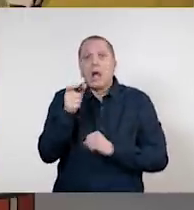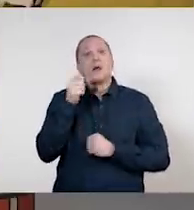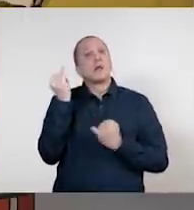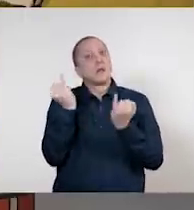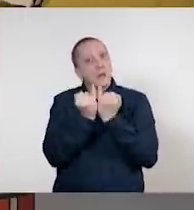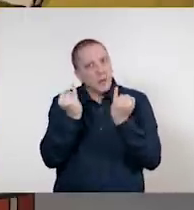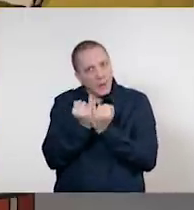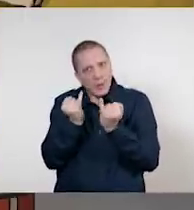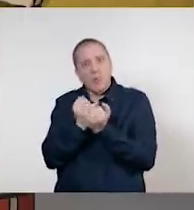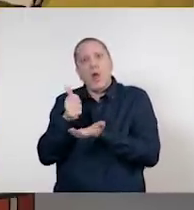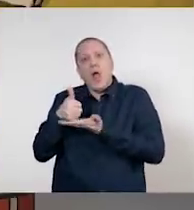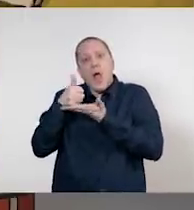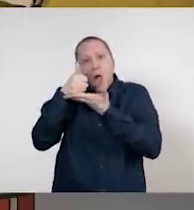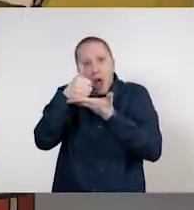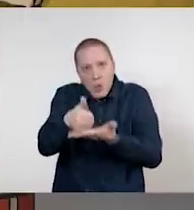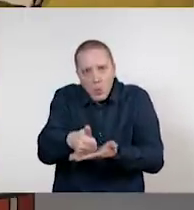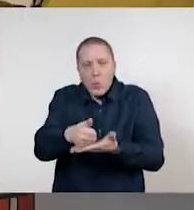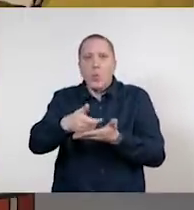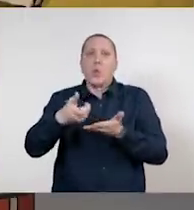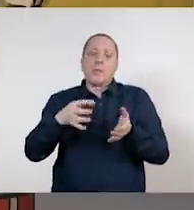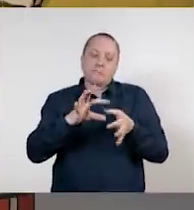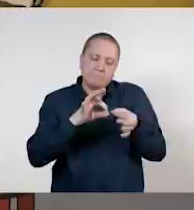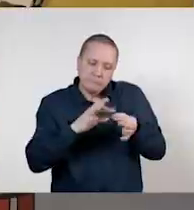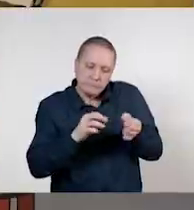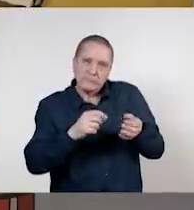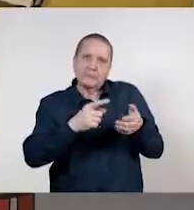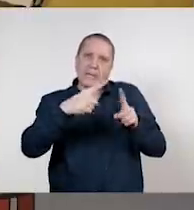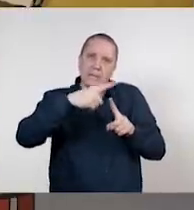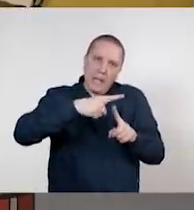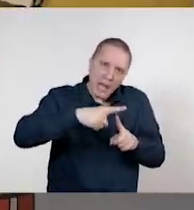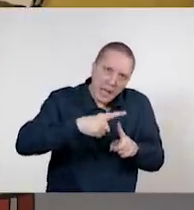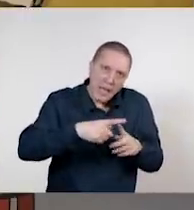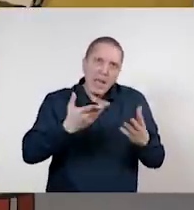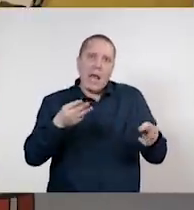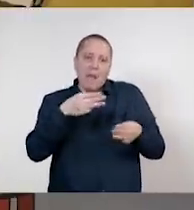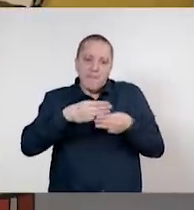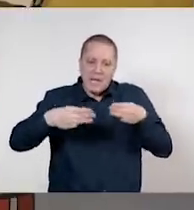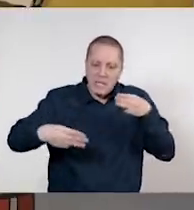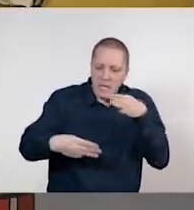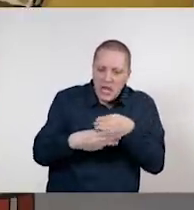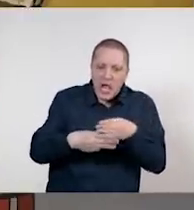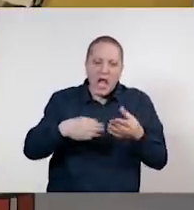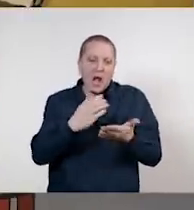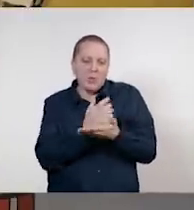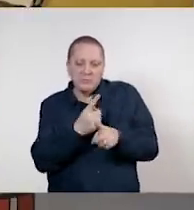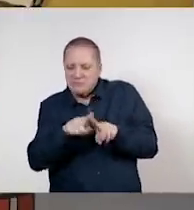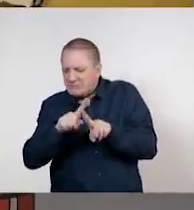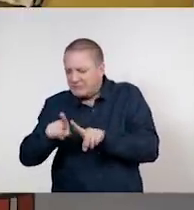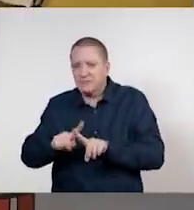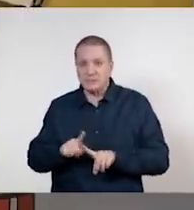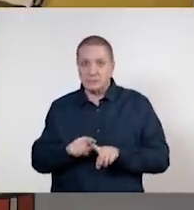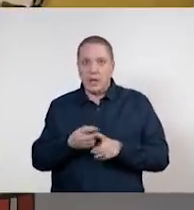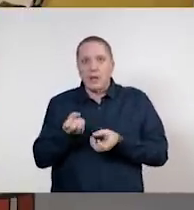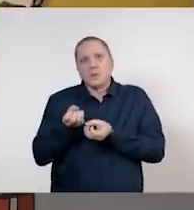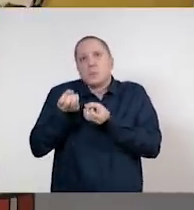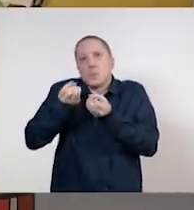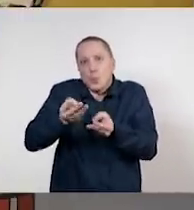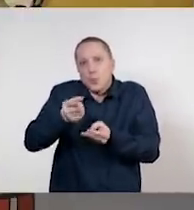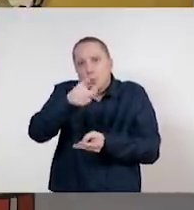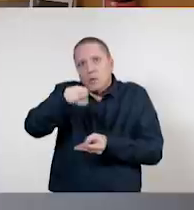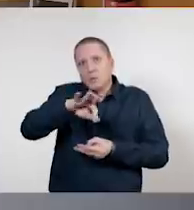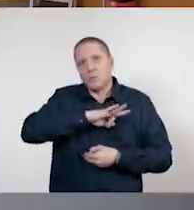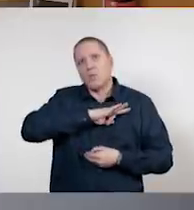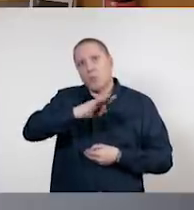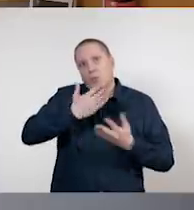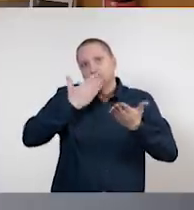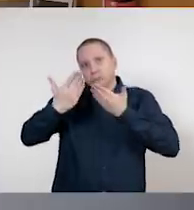estudiar, a hacer tus tareas, te tienen que apoyar con los útiles o con las herramientas para que puedas desarrollar estas